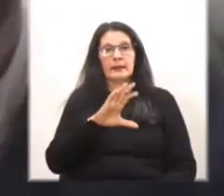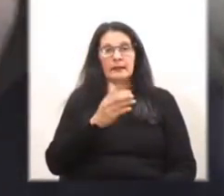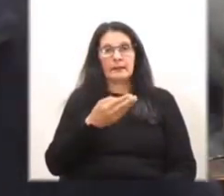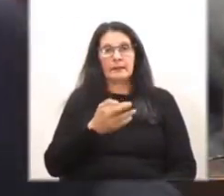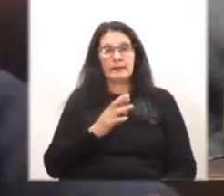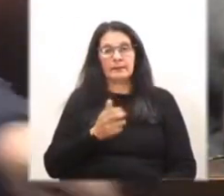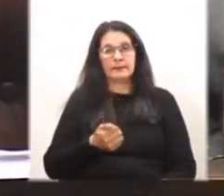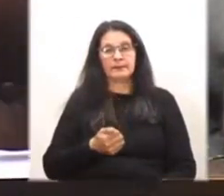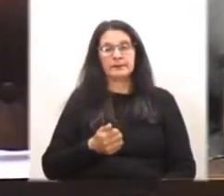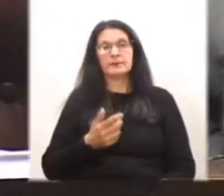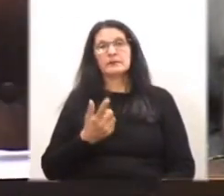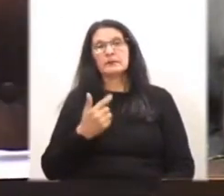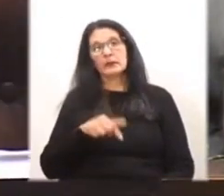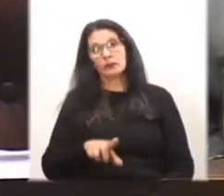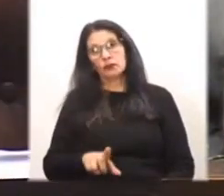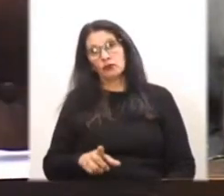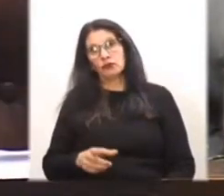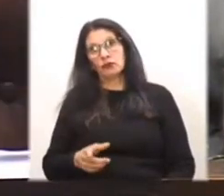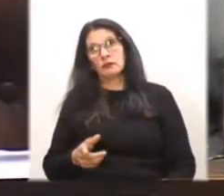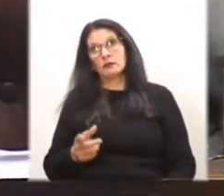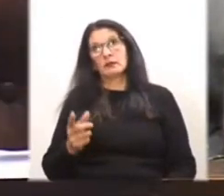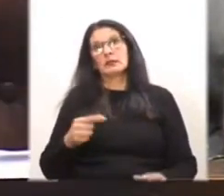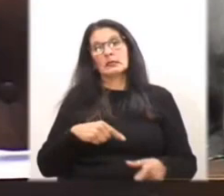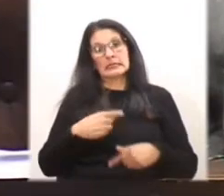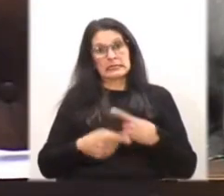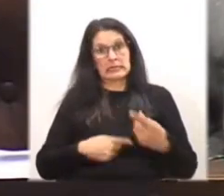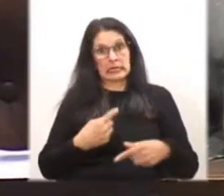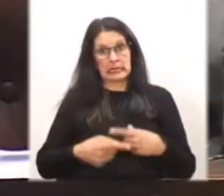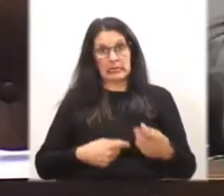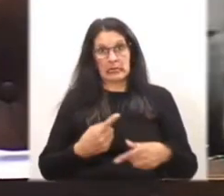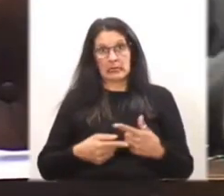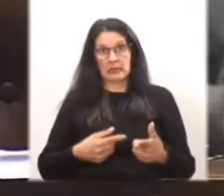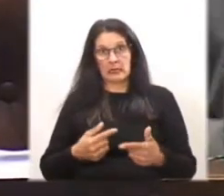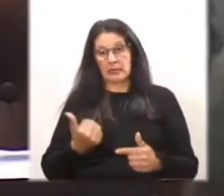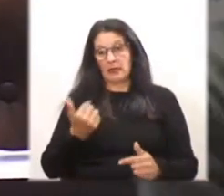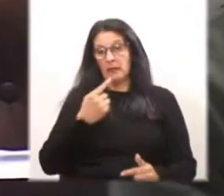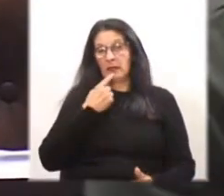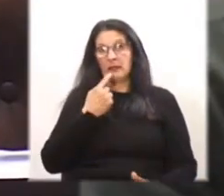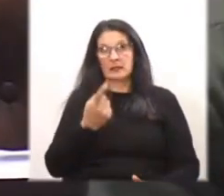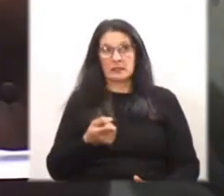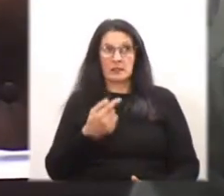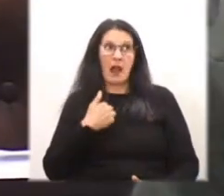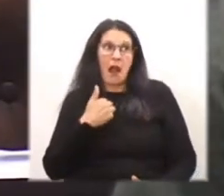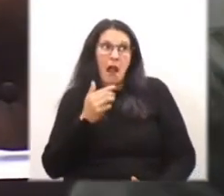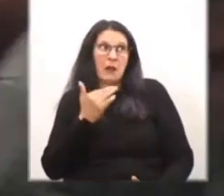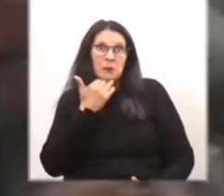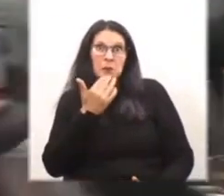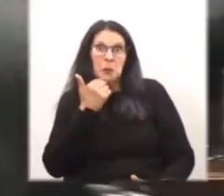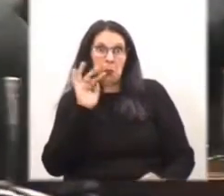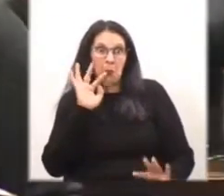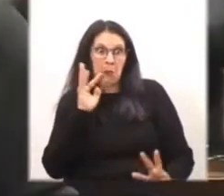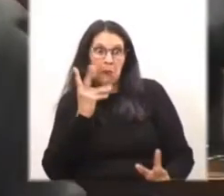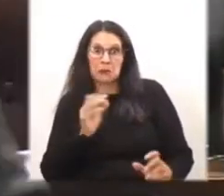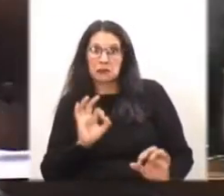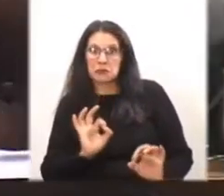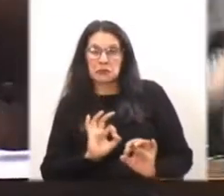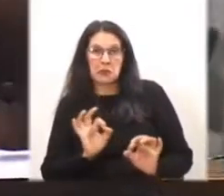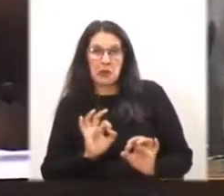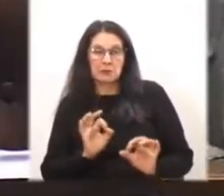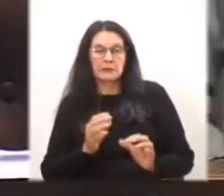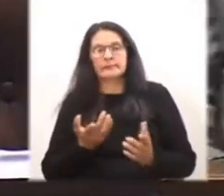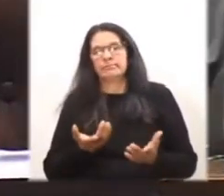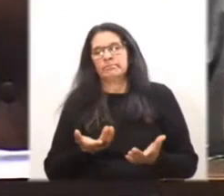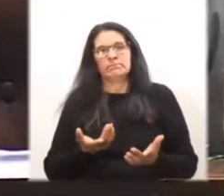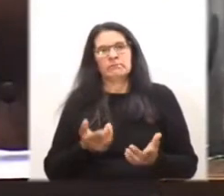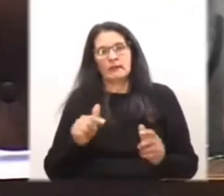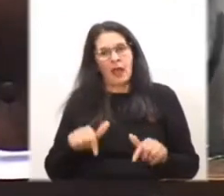Por tanto, seguir ahondando en el camino del desconocimiento, a esta altura, señor